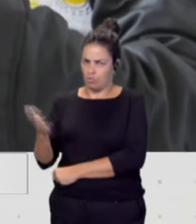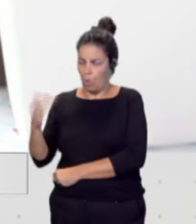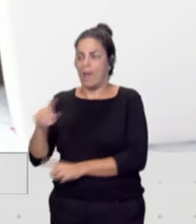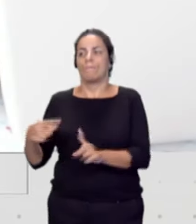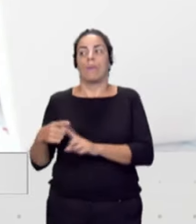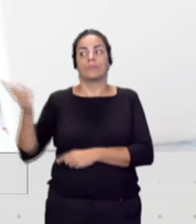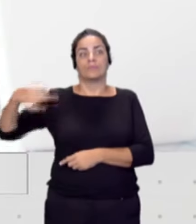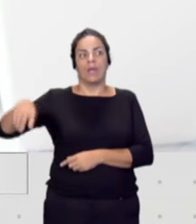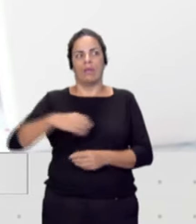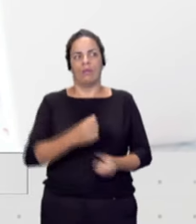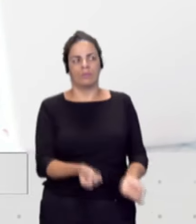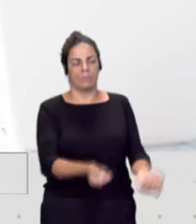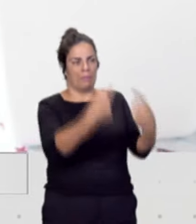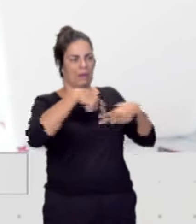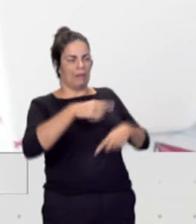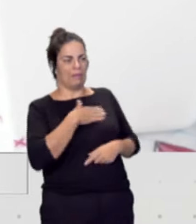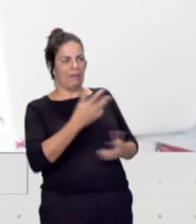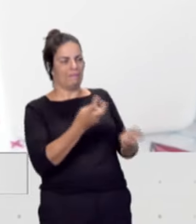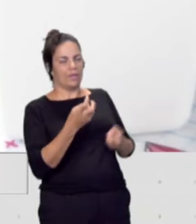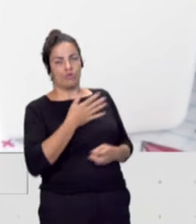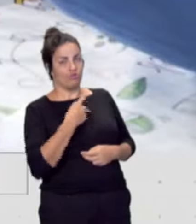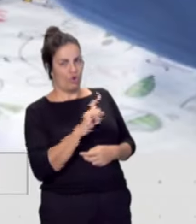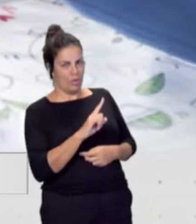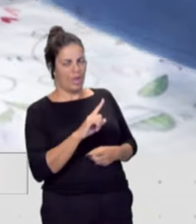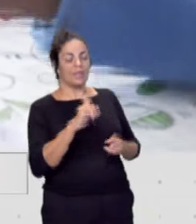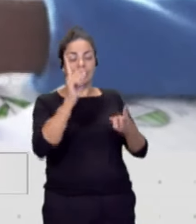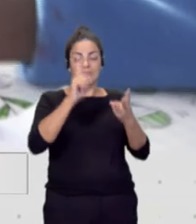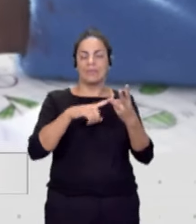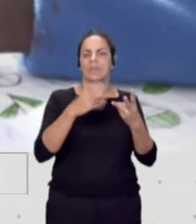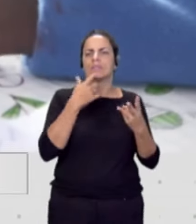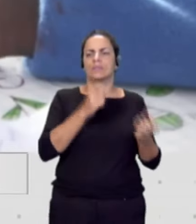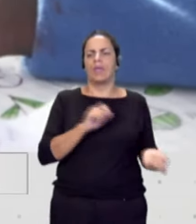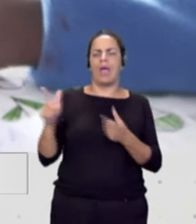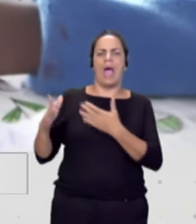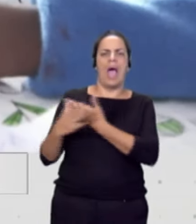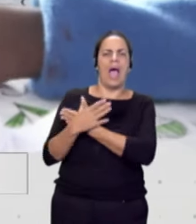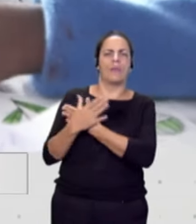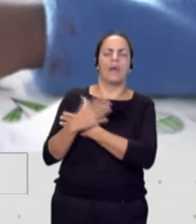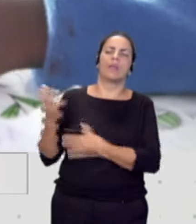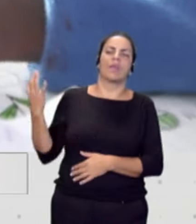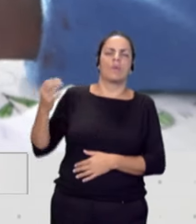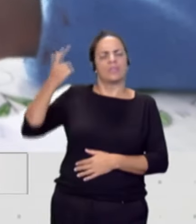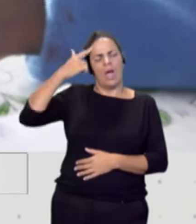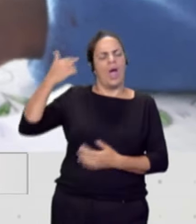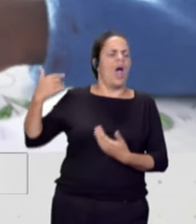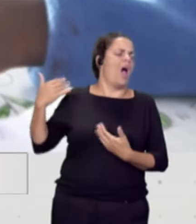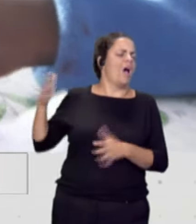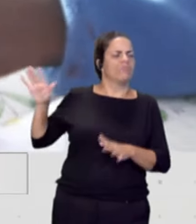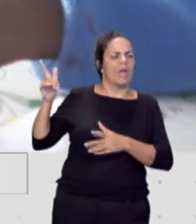tercero es, si están en Albania, ¿qué pasa? Que siempre tienes la idea de que están lejos, no pasa nada,